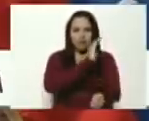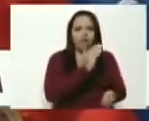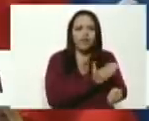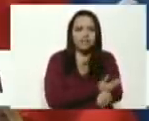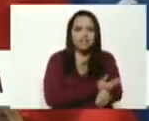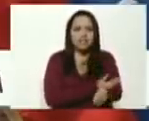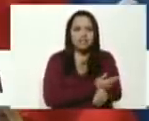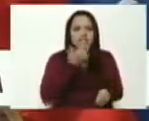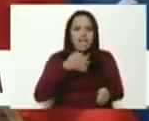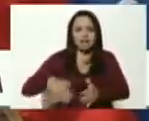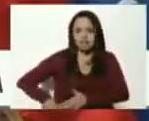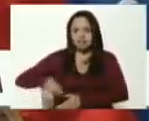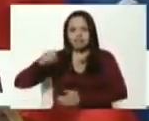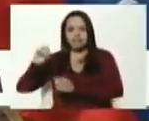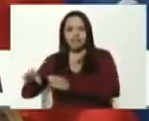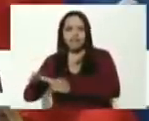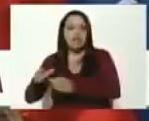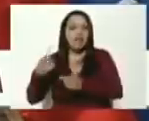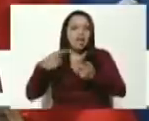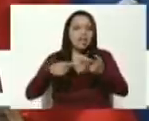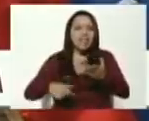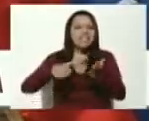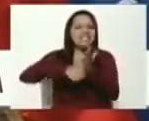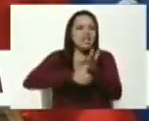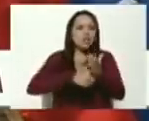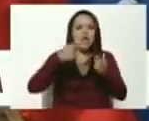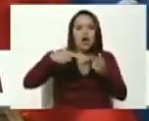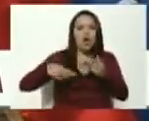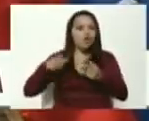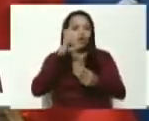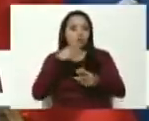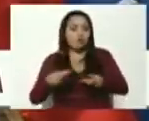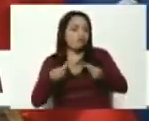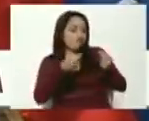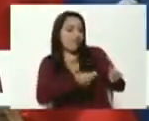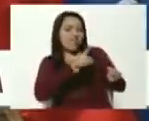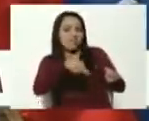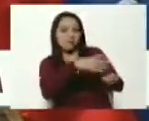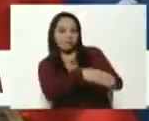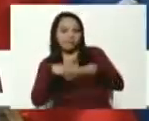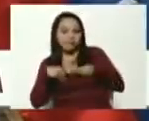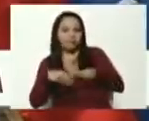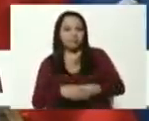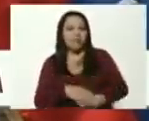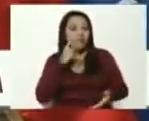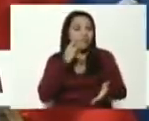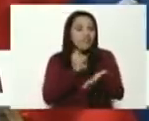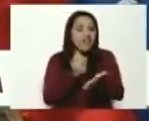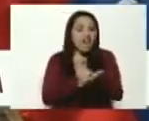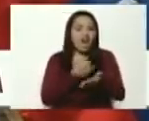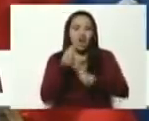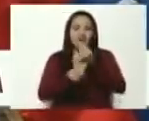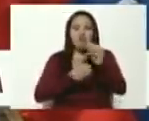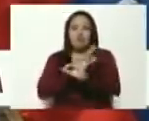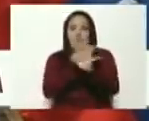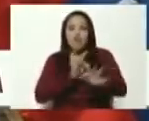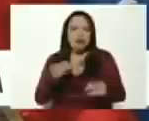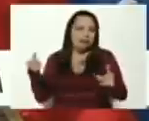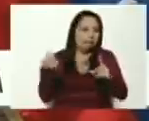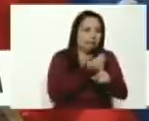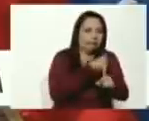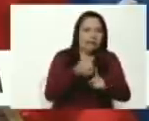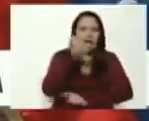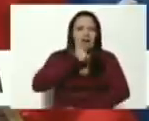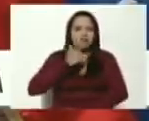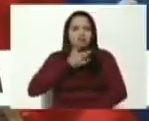fueron despojadas de sus documentos de identidad. Vean la pluralidad de delitos, la manera violenta, agresiva, con